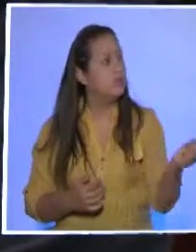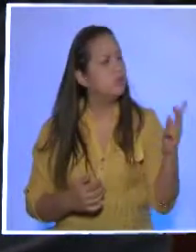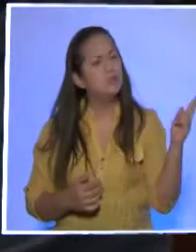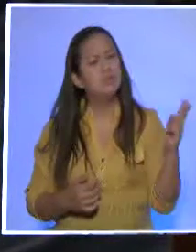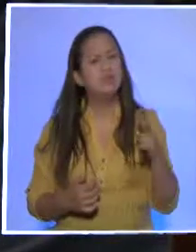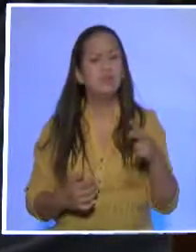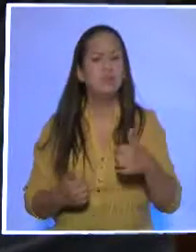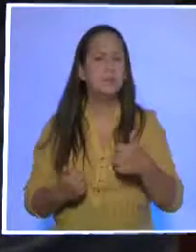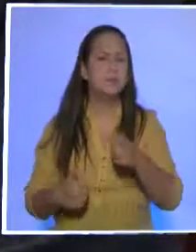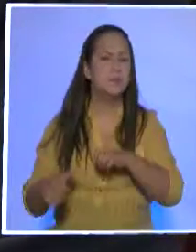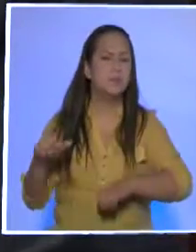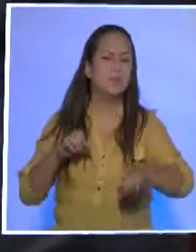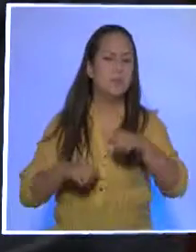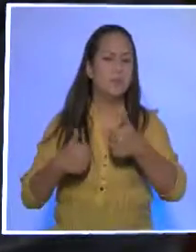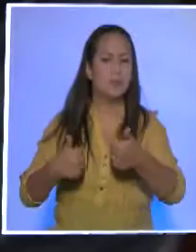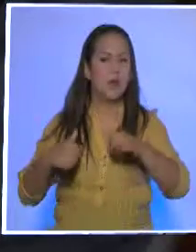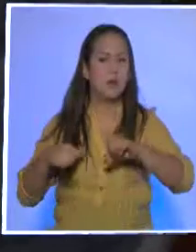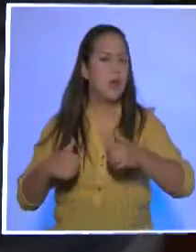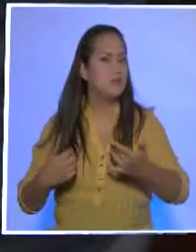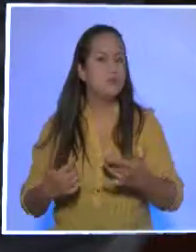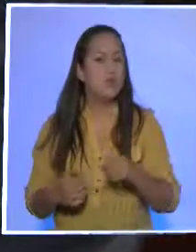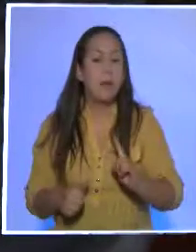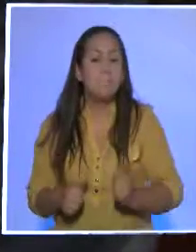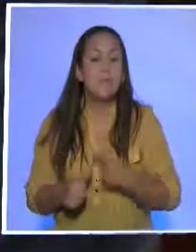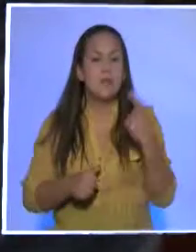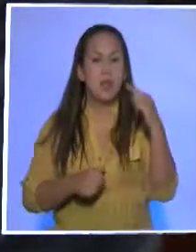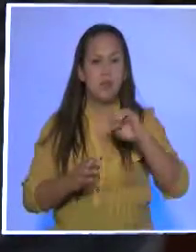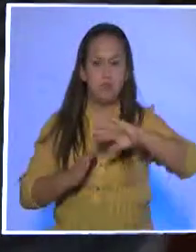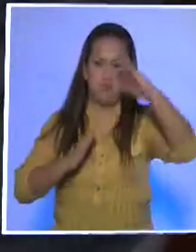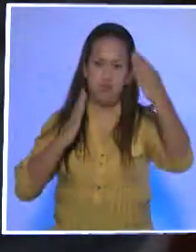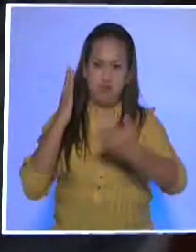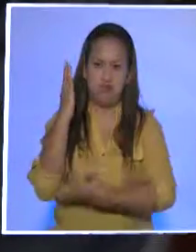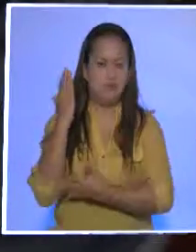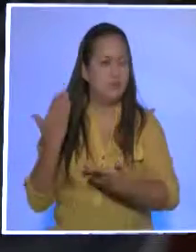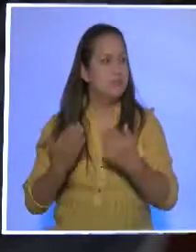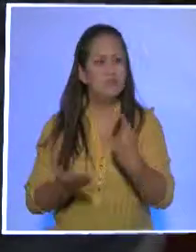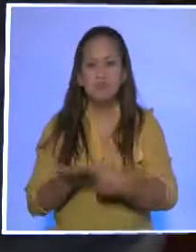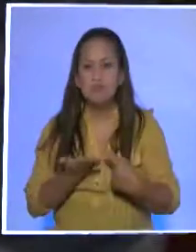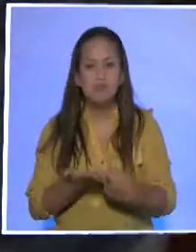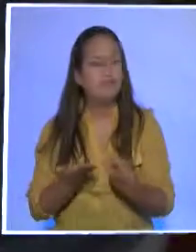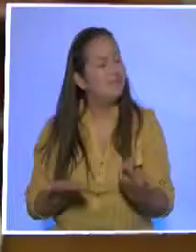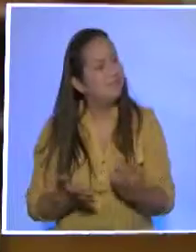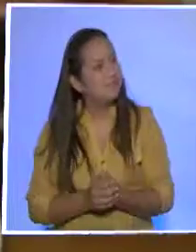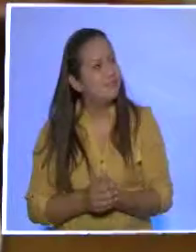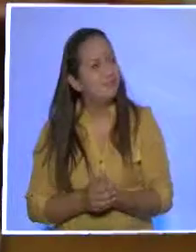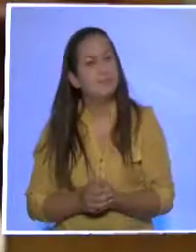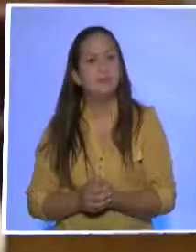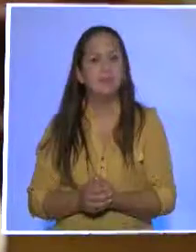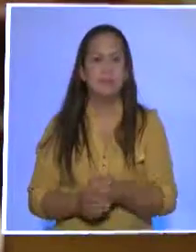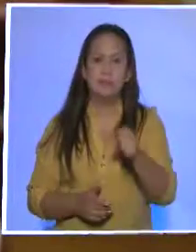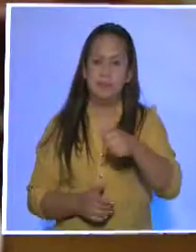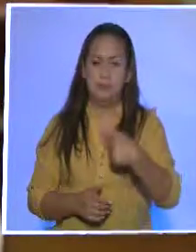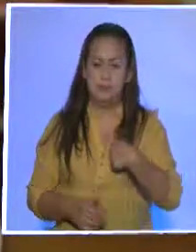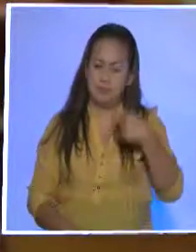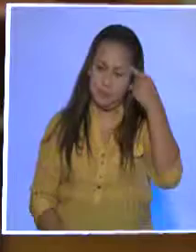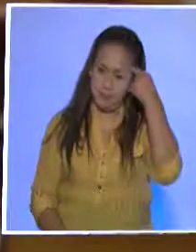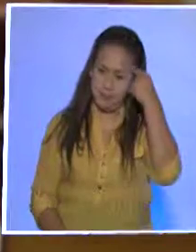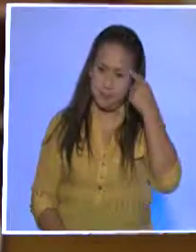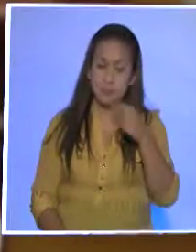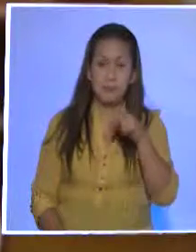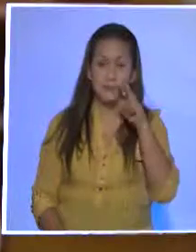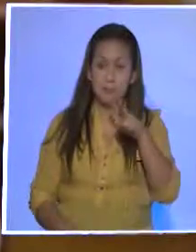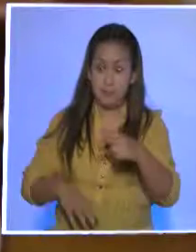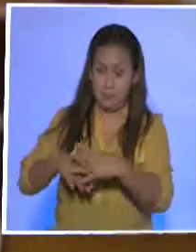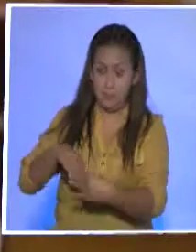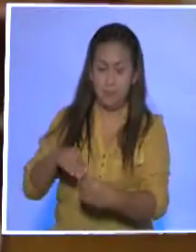de esta primera jornada de deliberaciones de debates de reflexiones de análisis bueno en primer lugar me parece que la app es